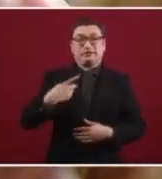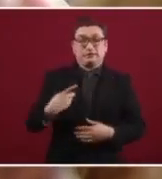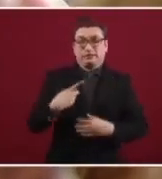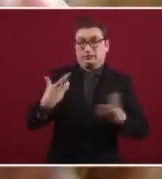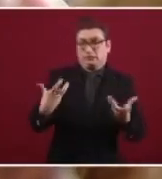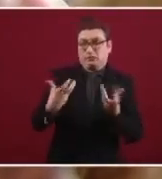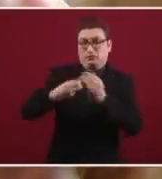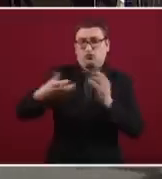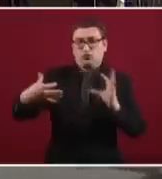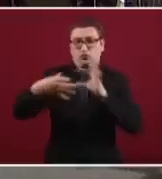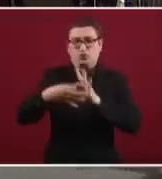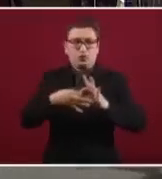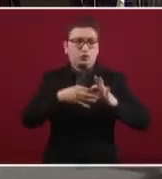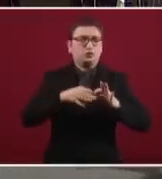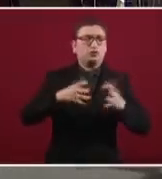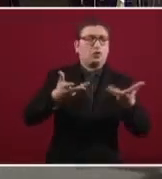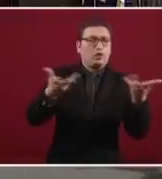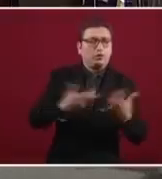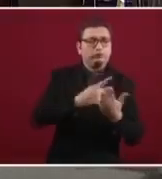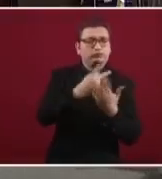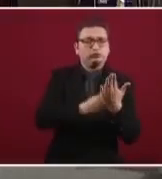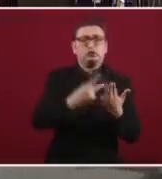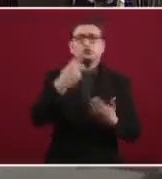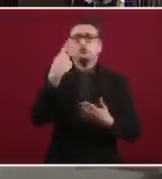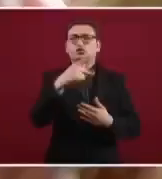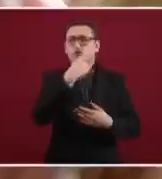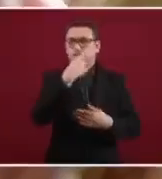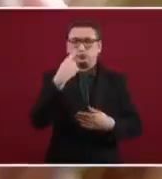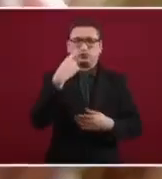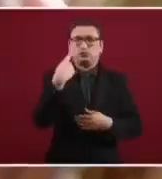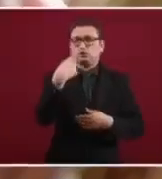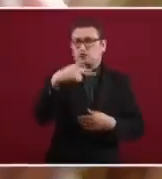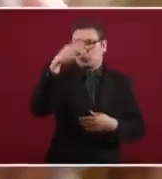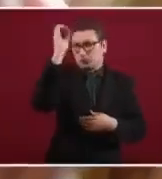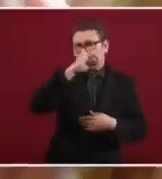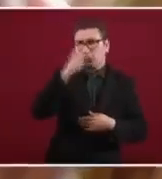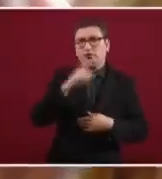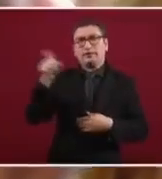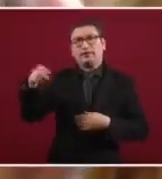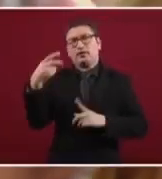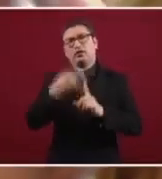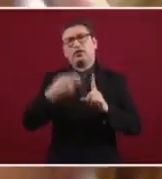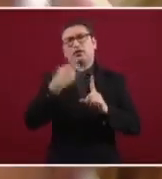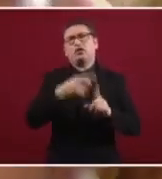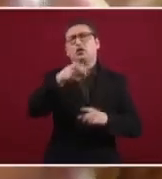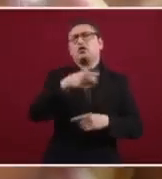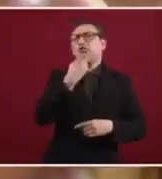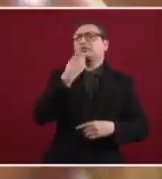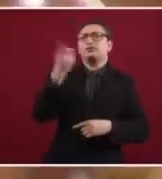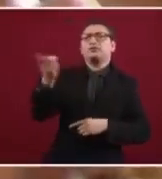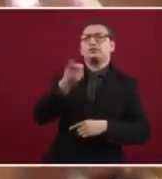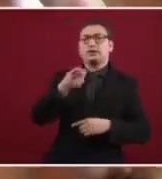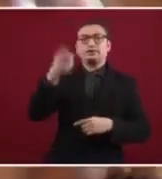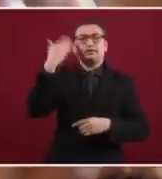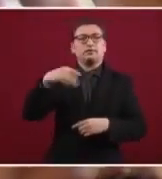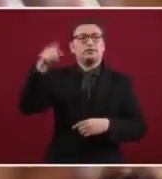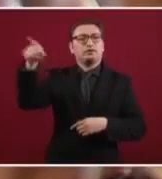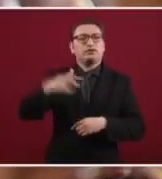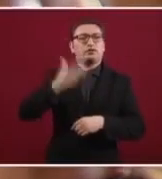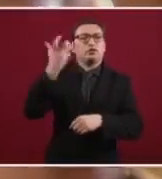conjunta. Saber cuál es su opinión sobre esto y qué respondería a estas críticas que pues bueno están haciendo desde